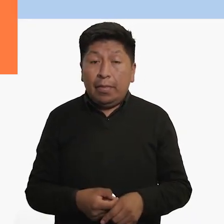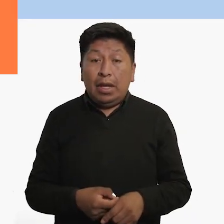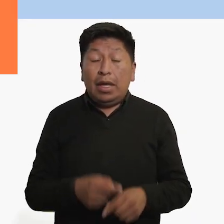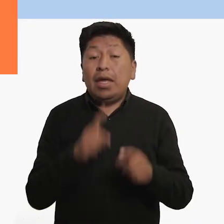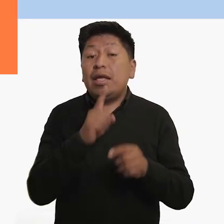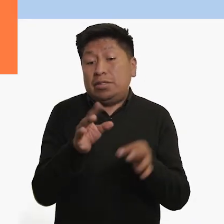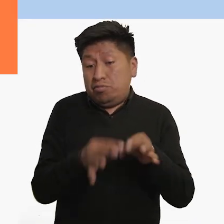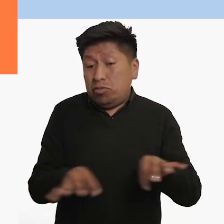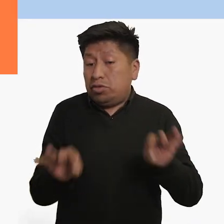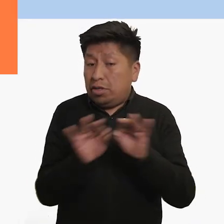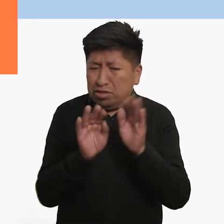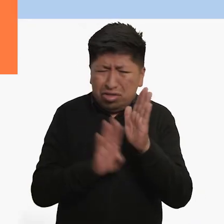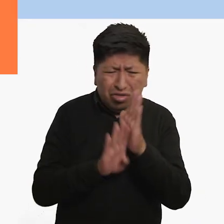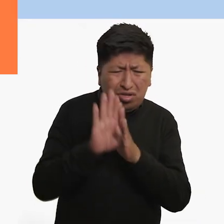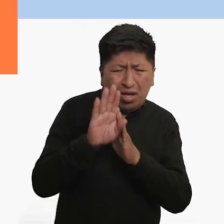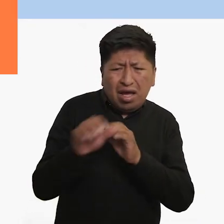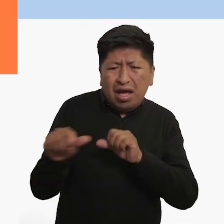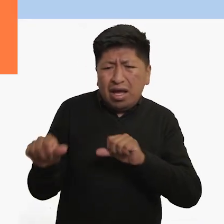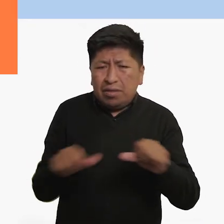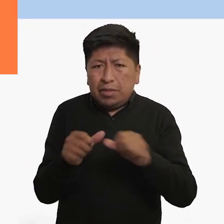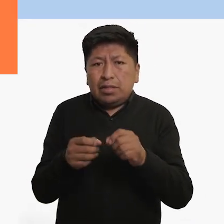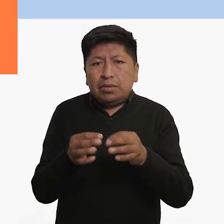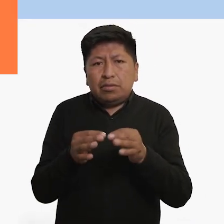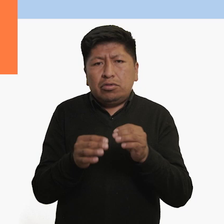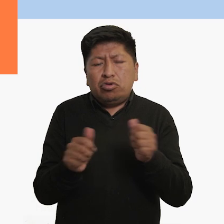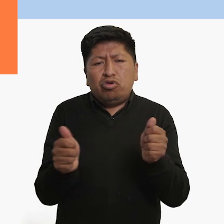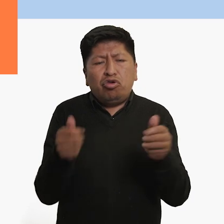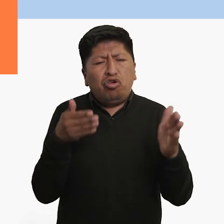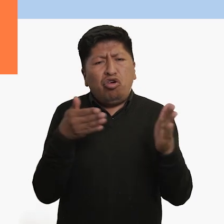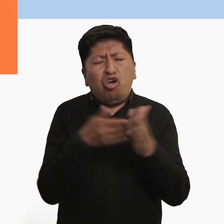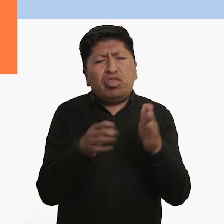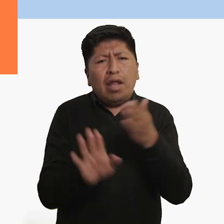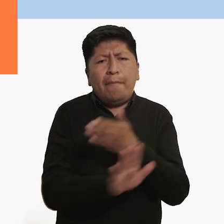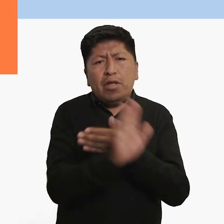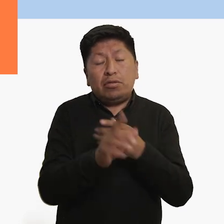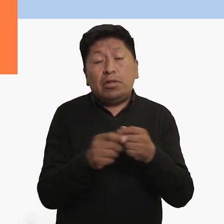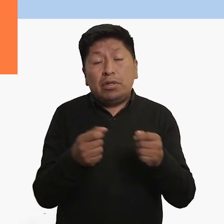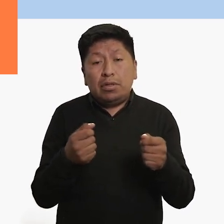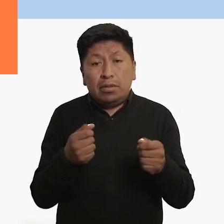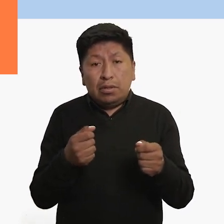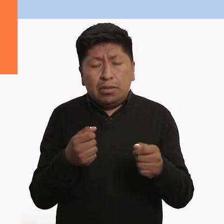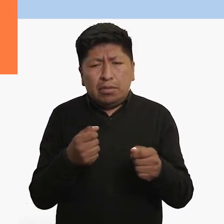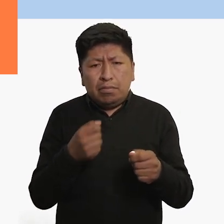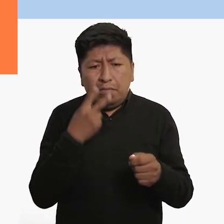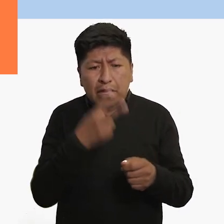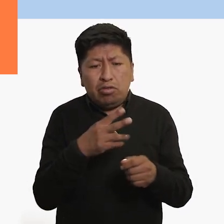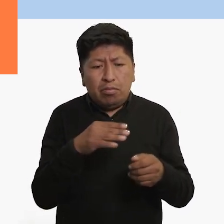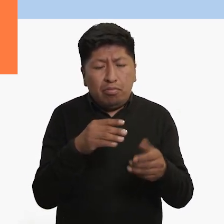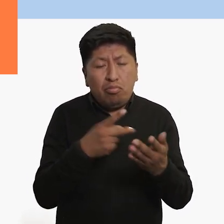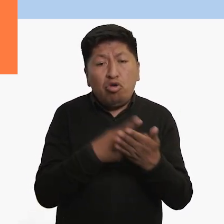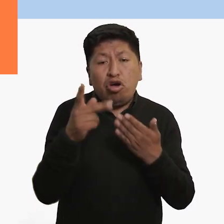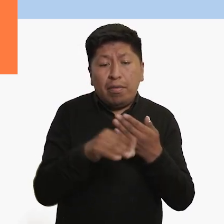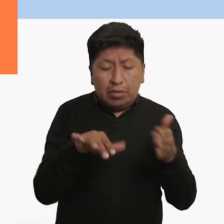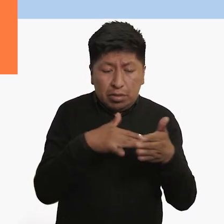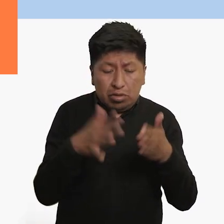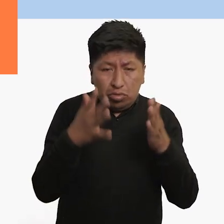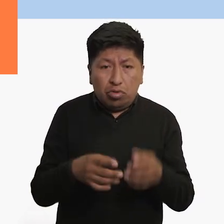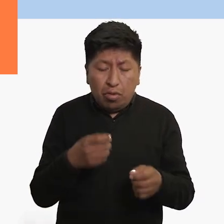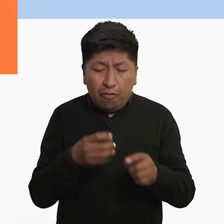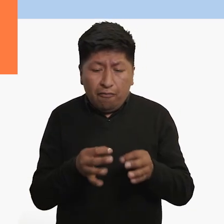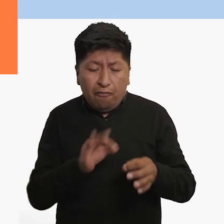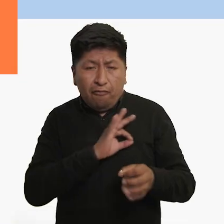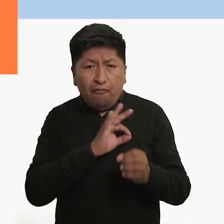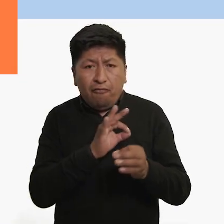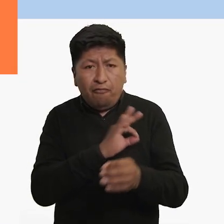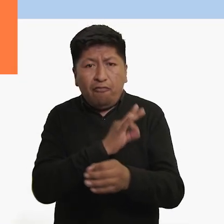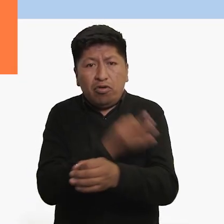Es importante desarrollar acciones de prevención contra la violencia a través de actividades integradas en los programas de estudios, fortaleciendo valores y